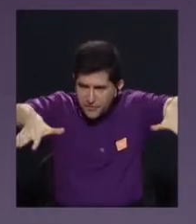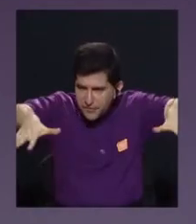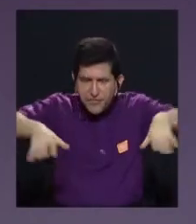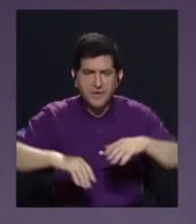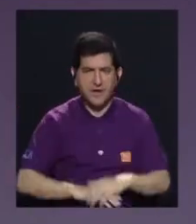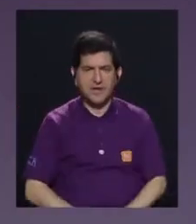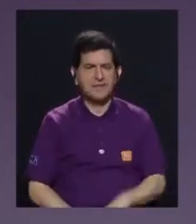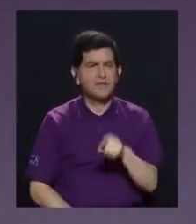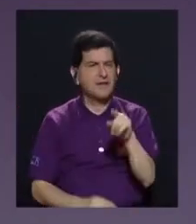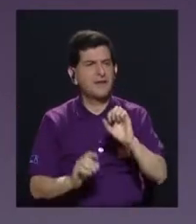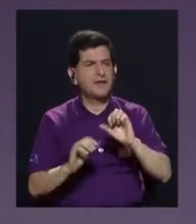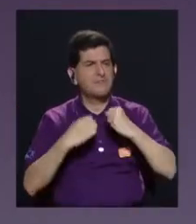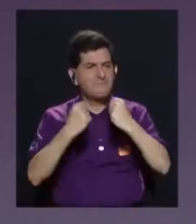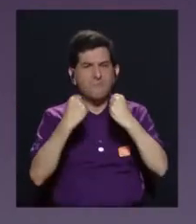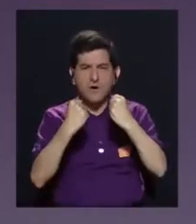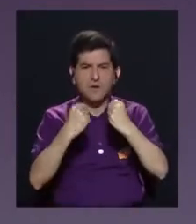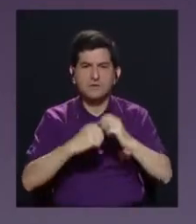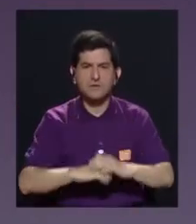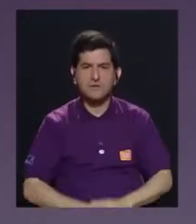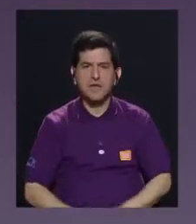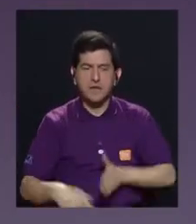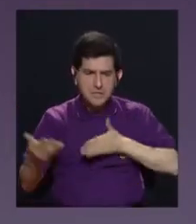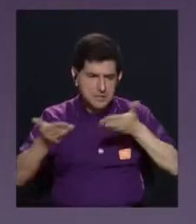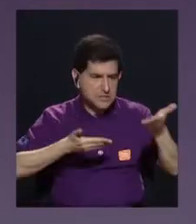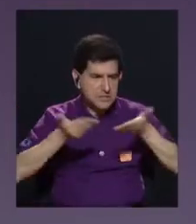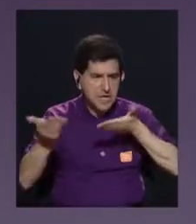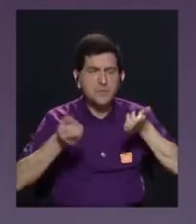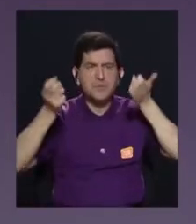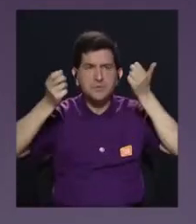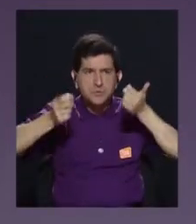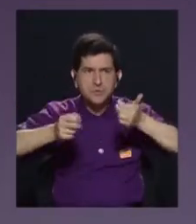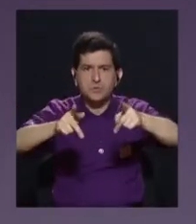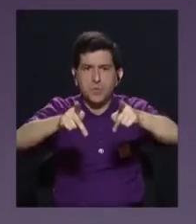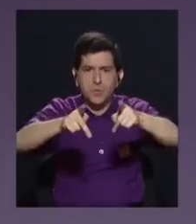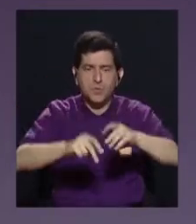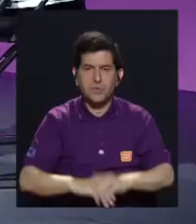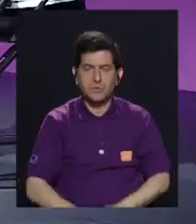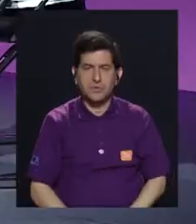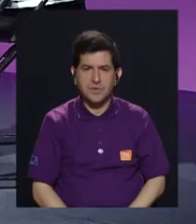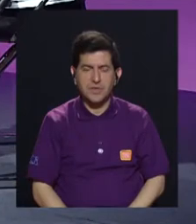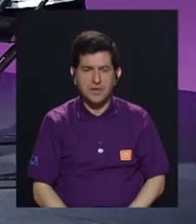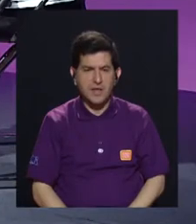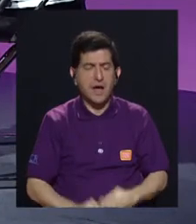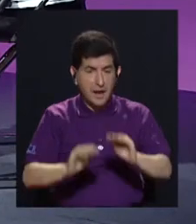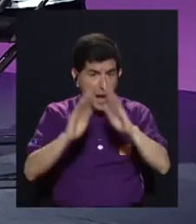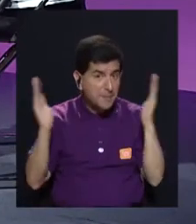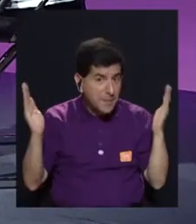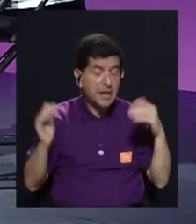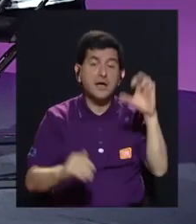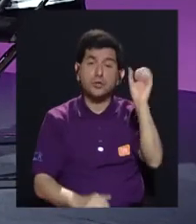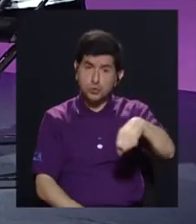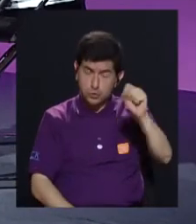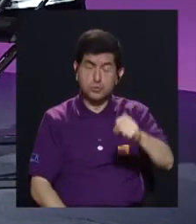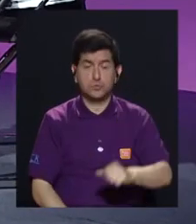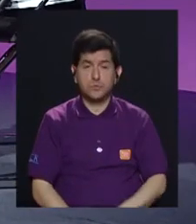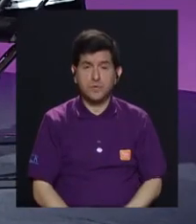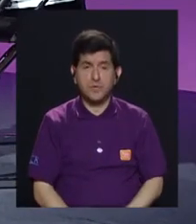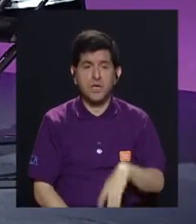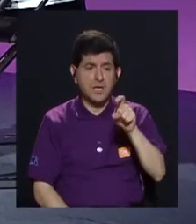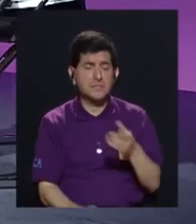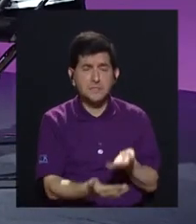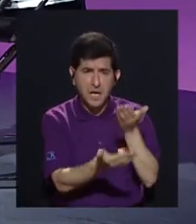más vigorosa de servicios que permita un área mucho más amplia con este